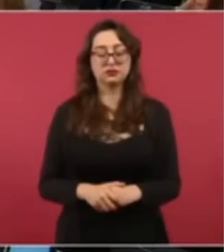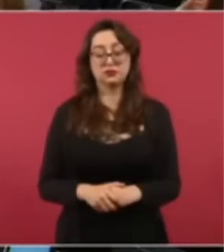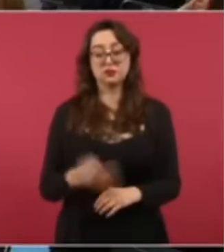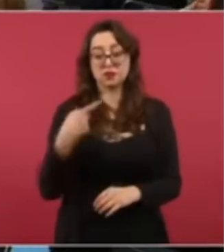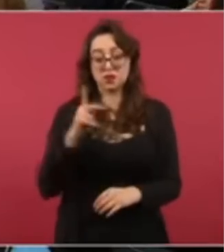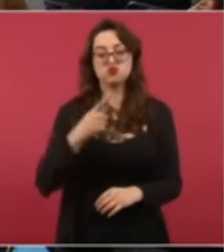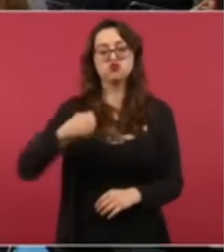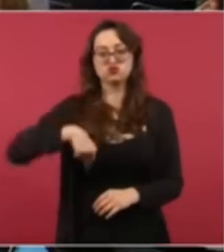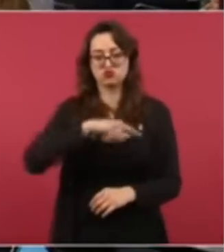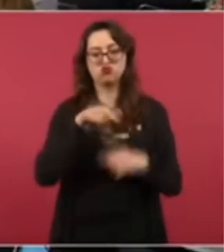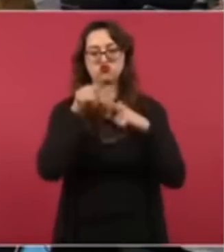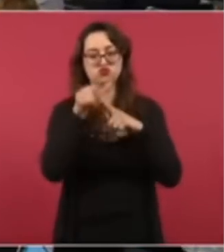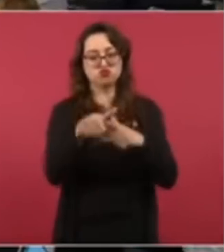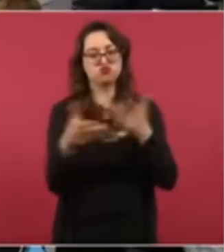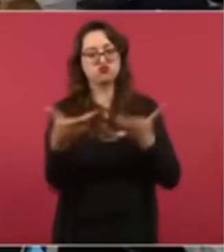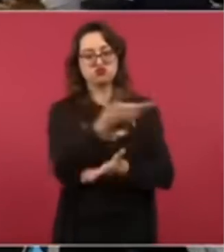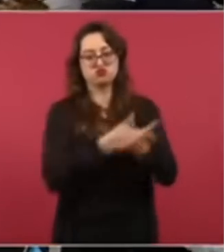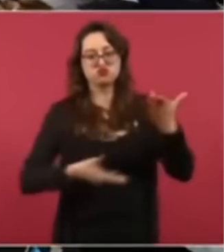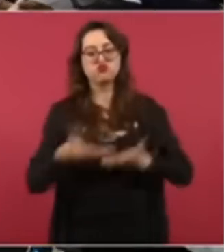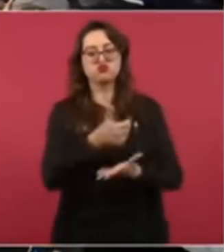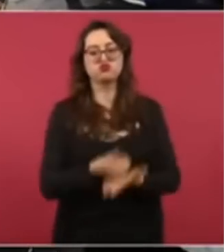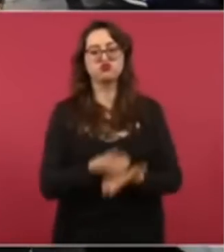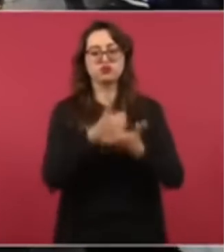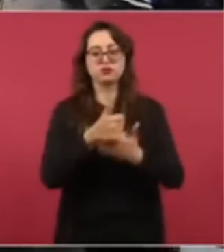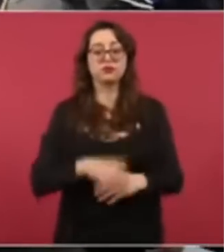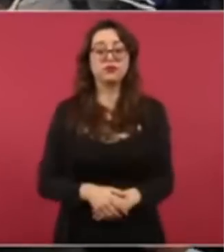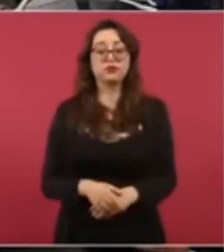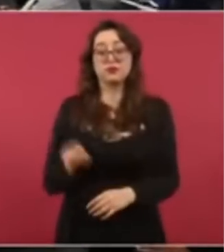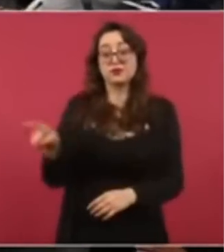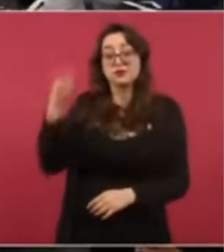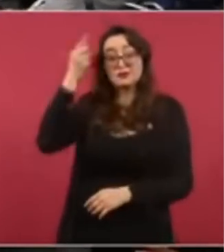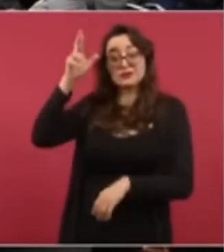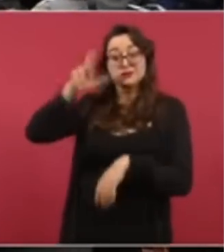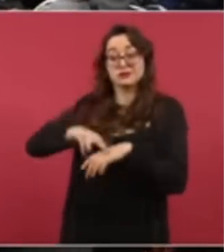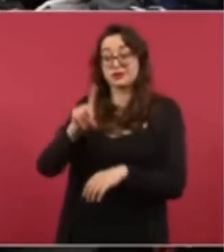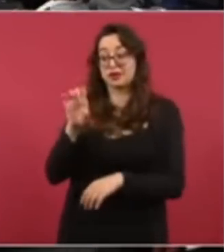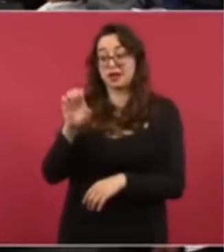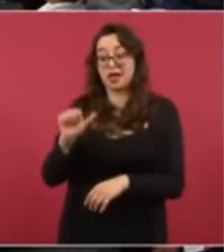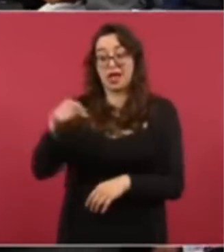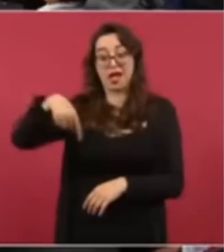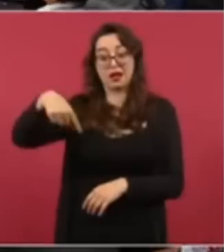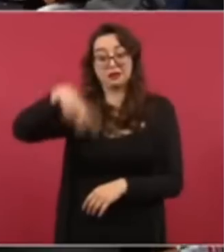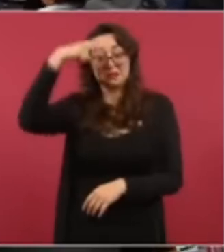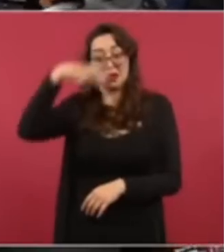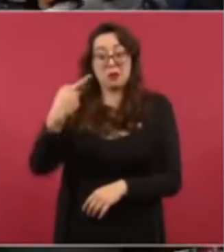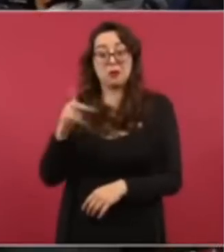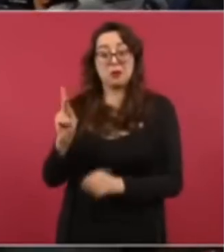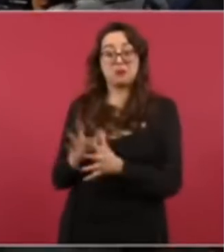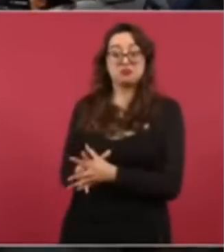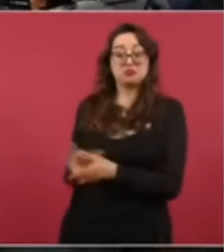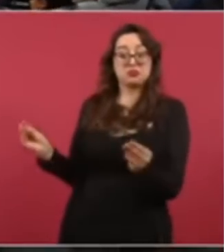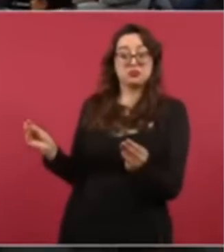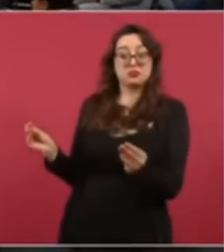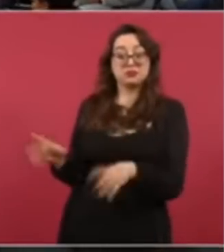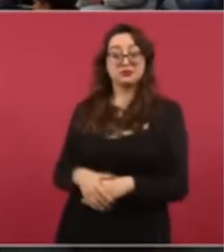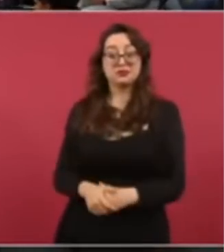el director de la DEA en México, fue destituido. Sí, pero ya no sabemos más. No, porque se reúne con abogados de narcotraficantes, con